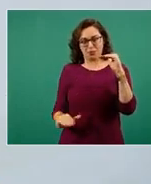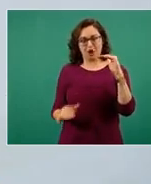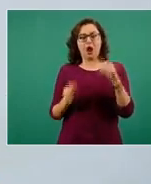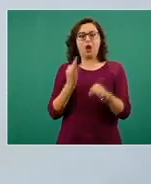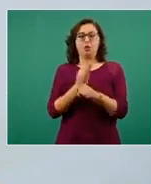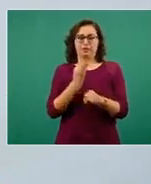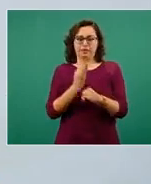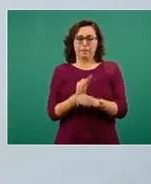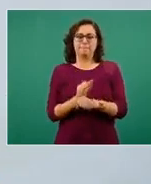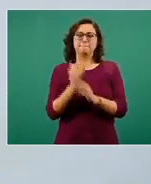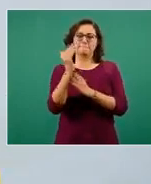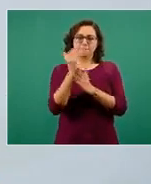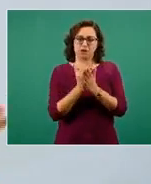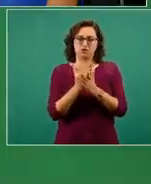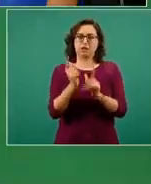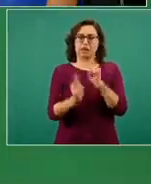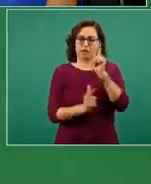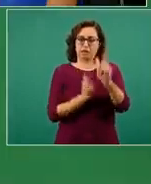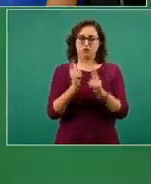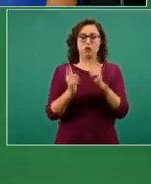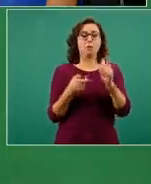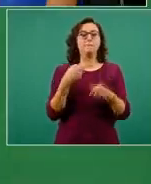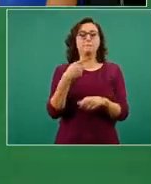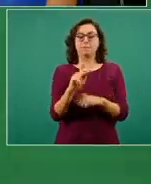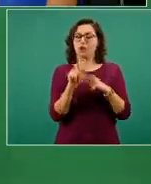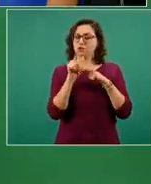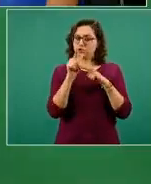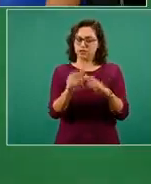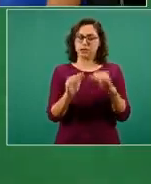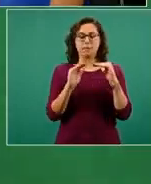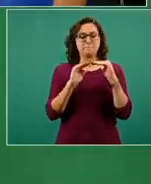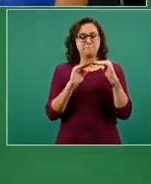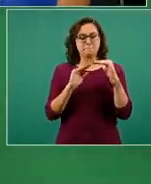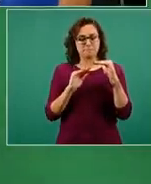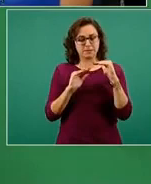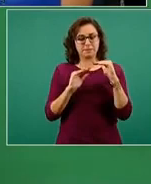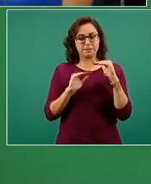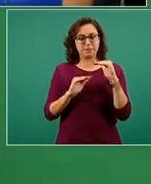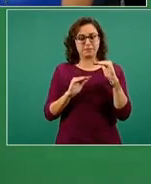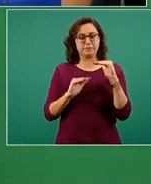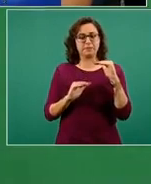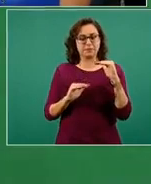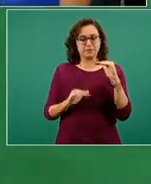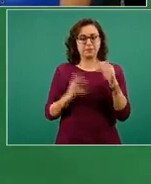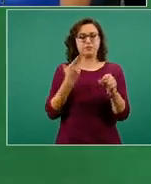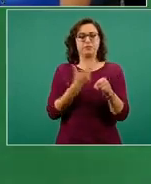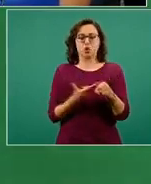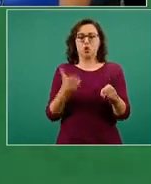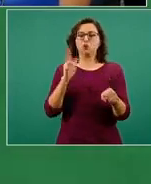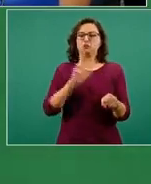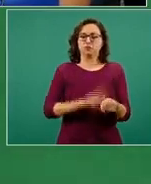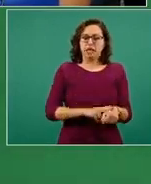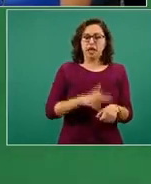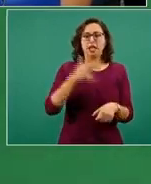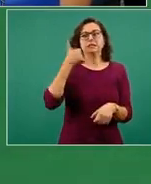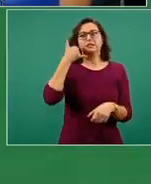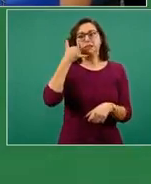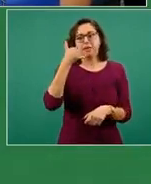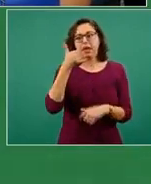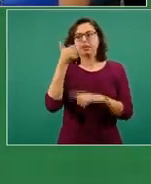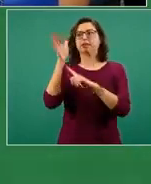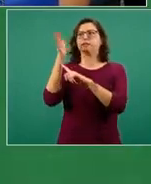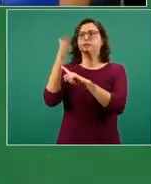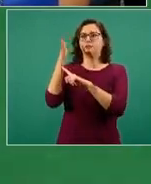Se monitorea todos los días, no solo la ocupación hospitalaria, sino también las llamadas de emergencia, el traslado de